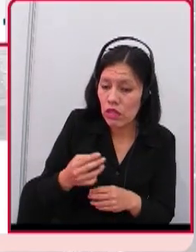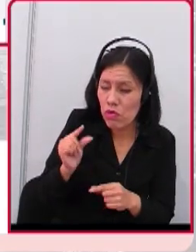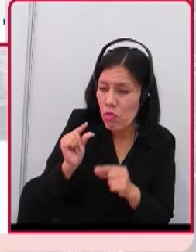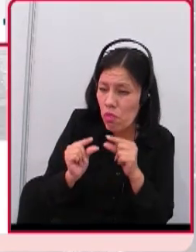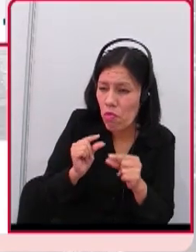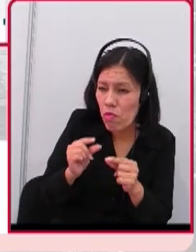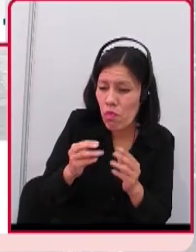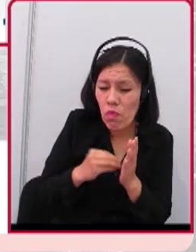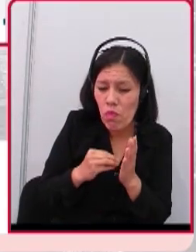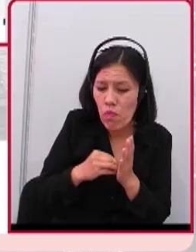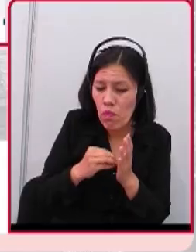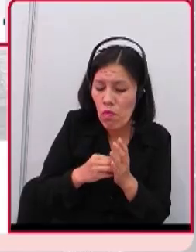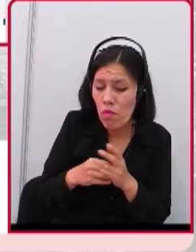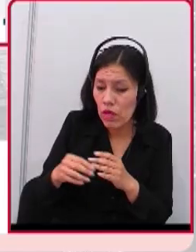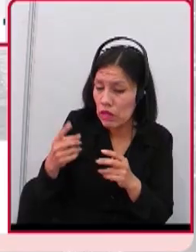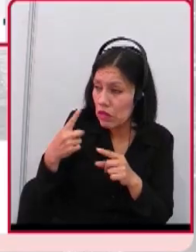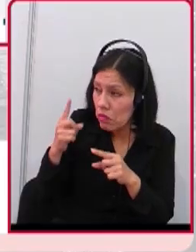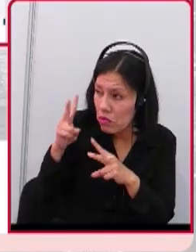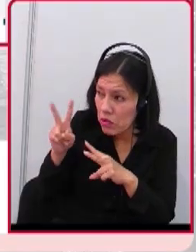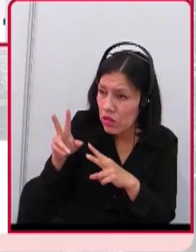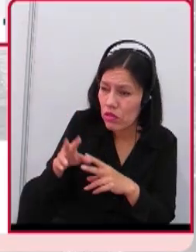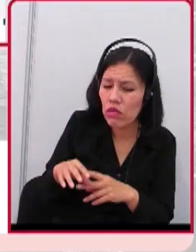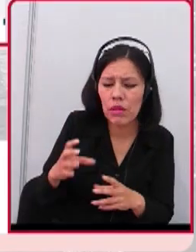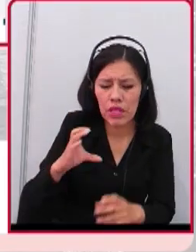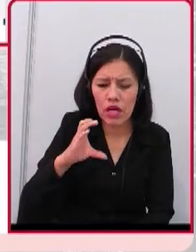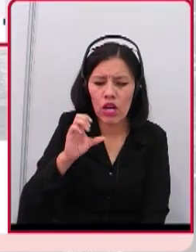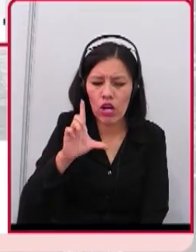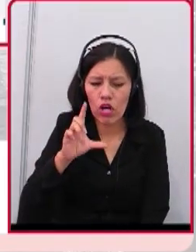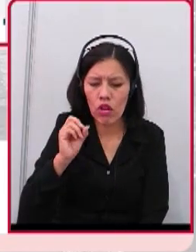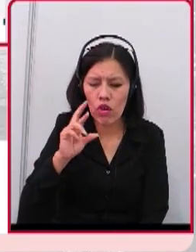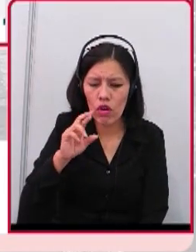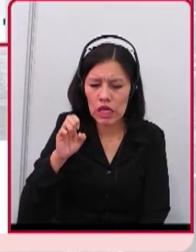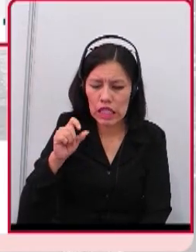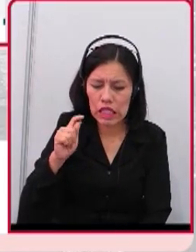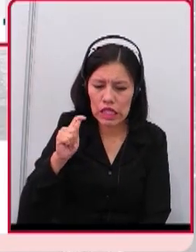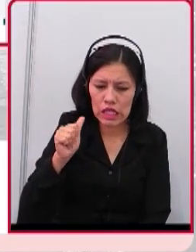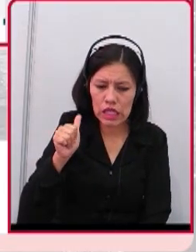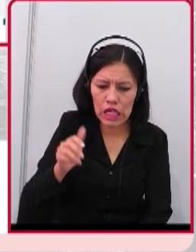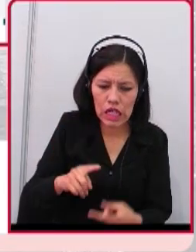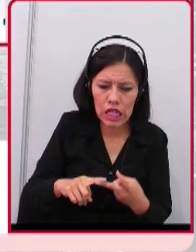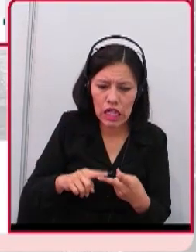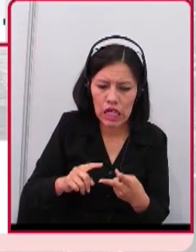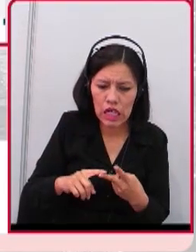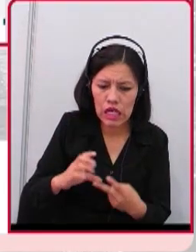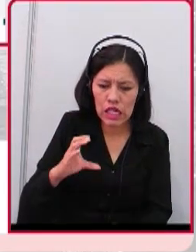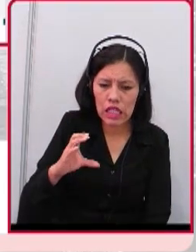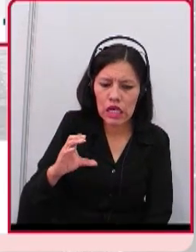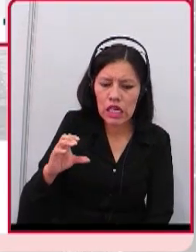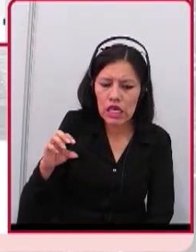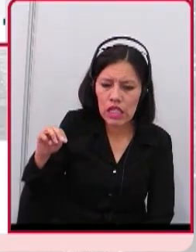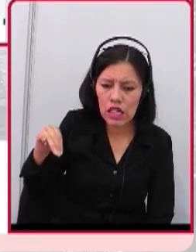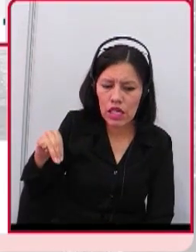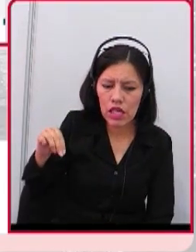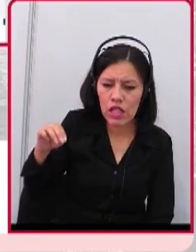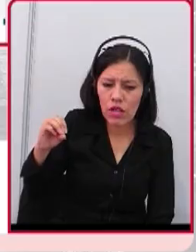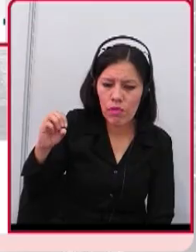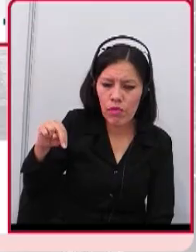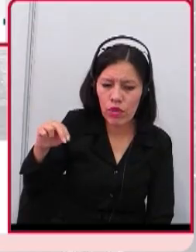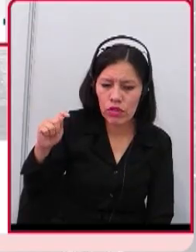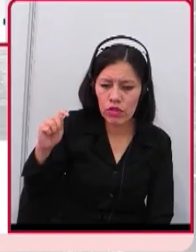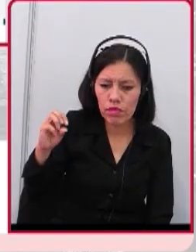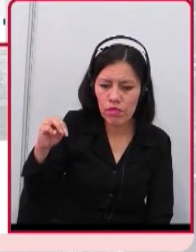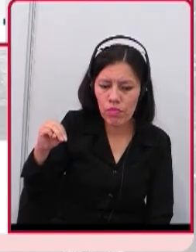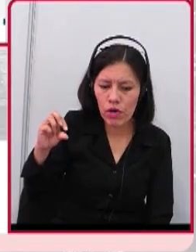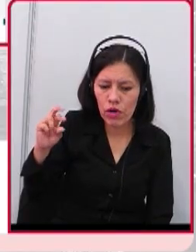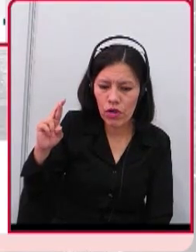hemos logrado detectar clorita, molmolinita, ¿no? Entonces esto nos está permitiendo determinar más o menos por dónde han salido